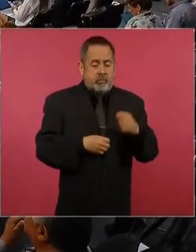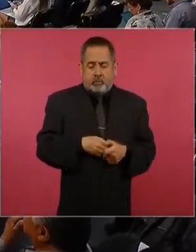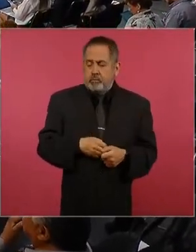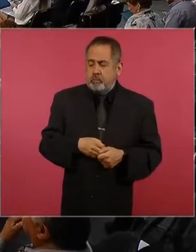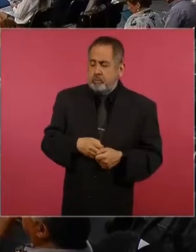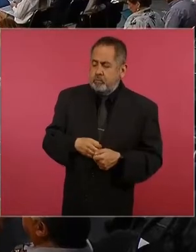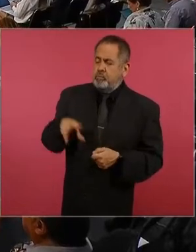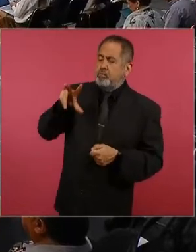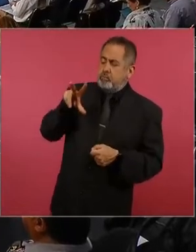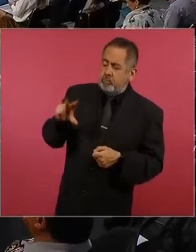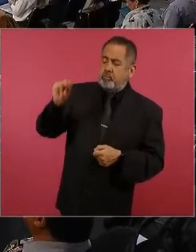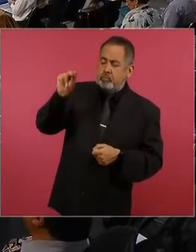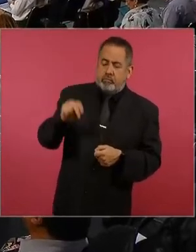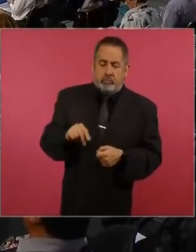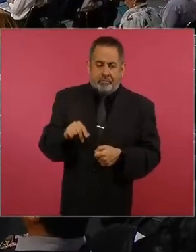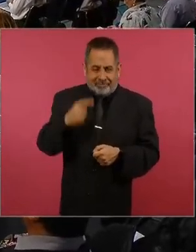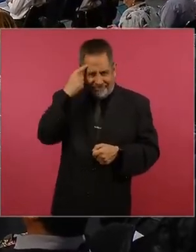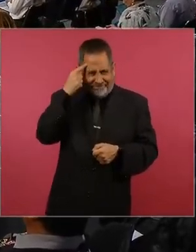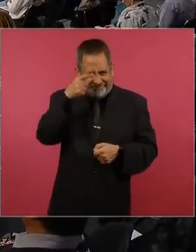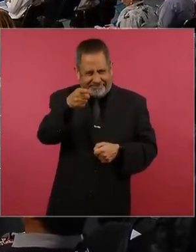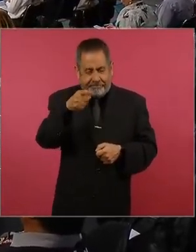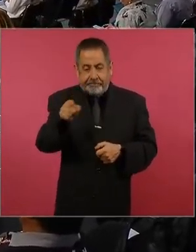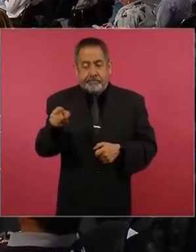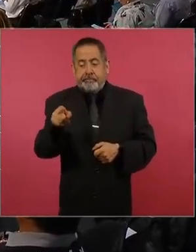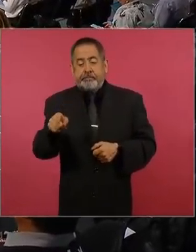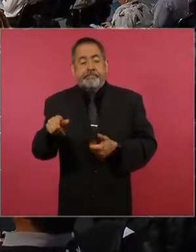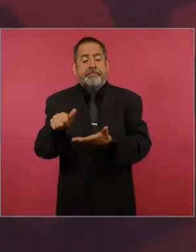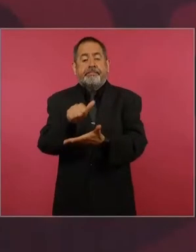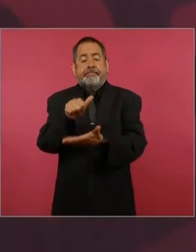autorizó la orden de aprehensión